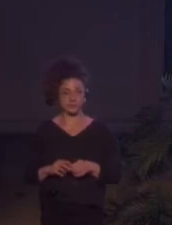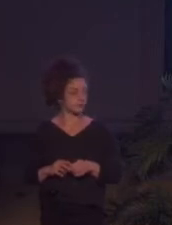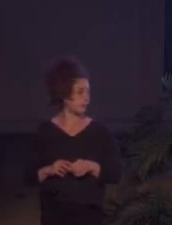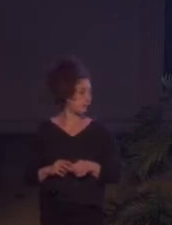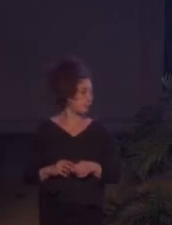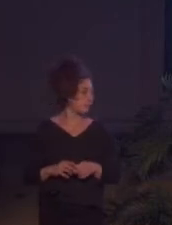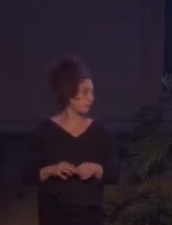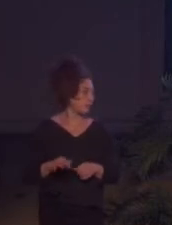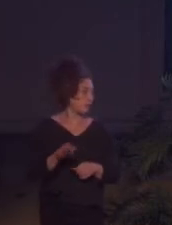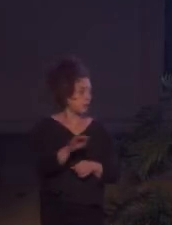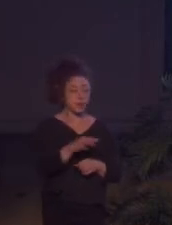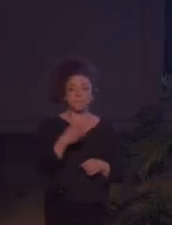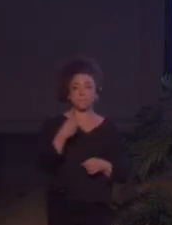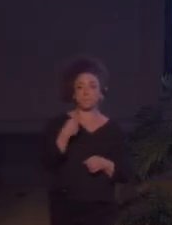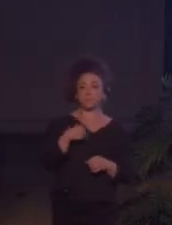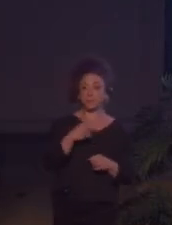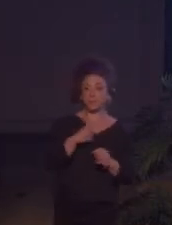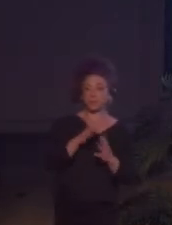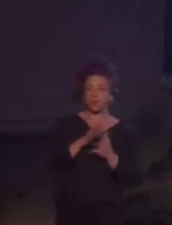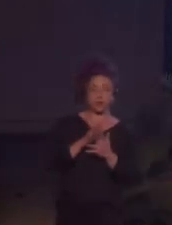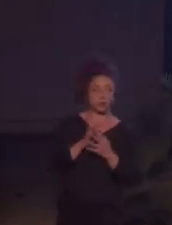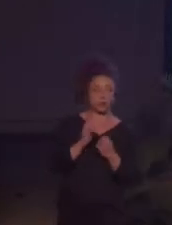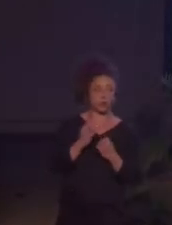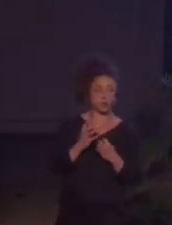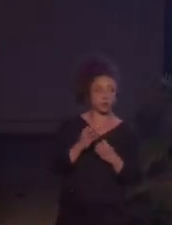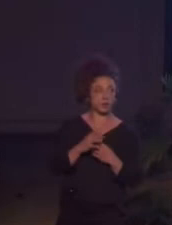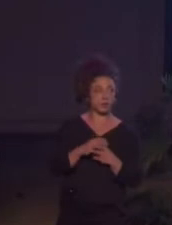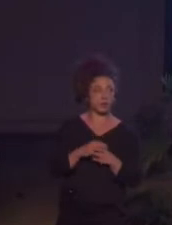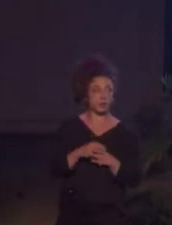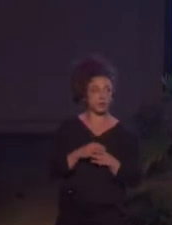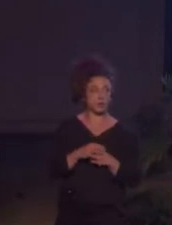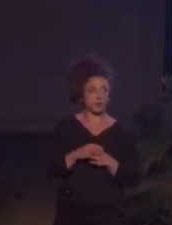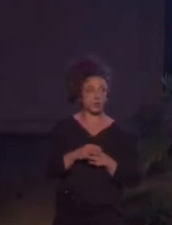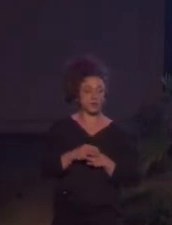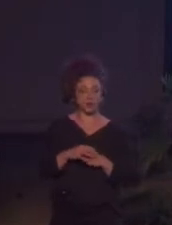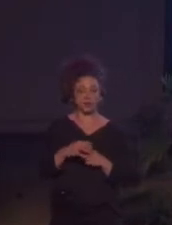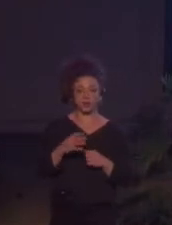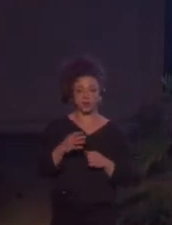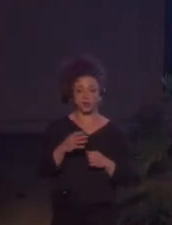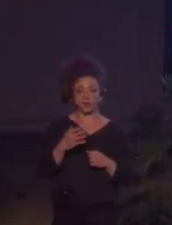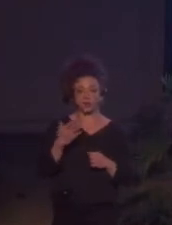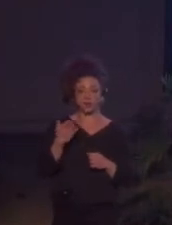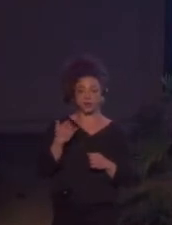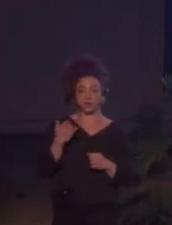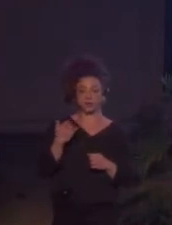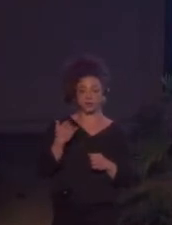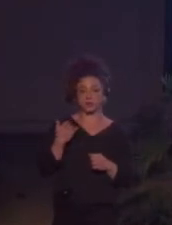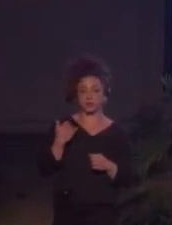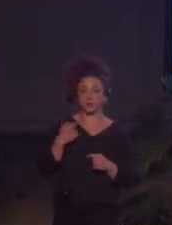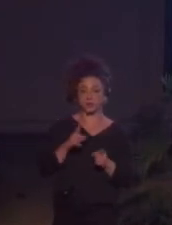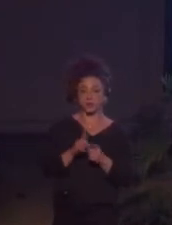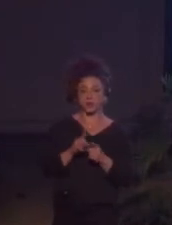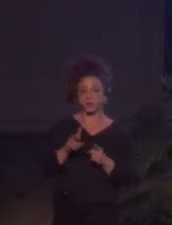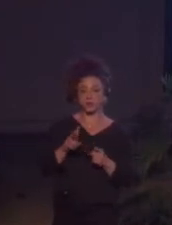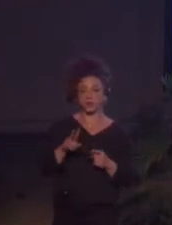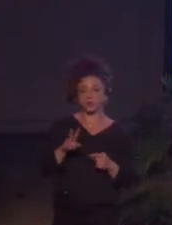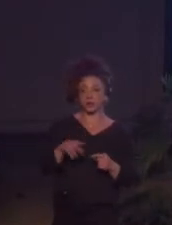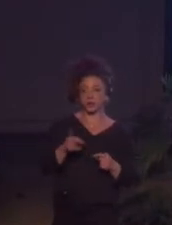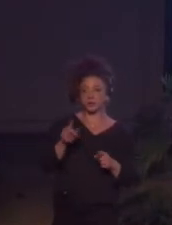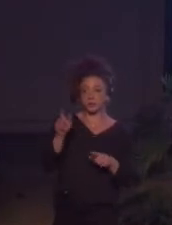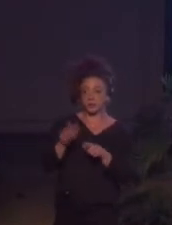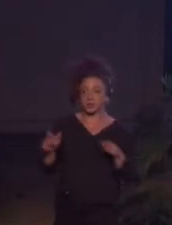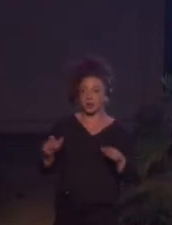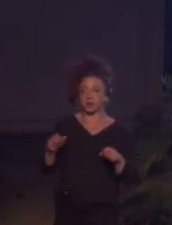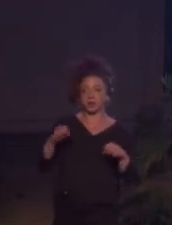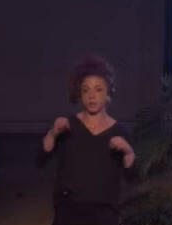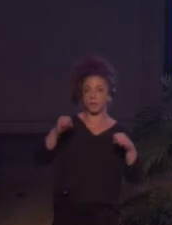Claro, eso también, lo que comentaba ella, igual no... O sea, ya no tanto para personas más mayores que